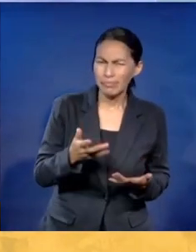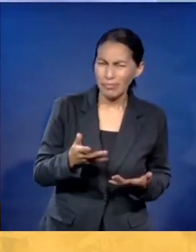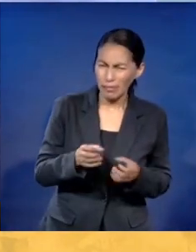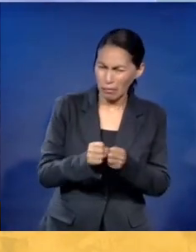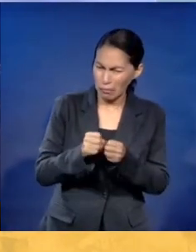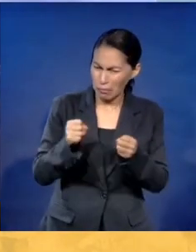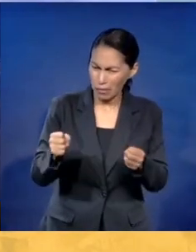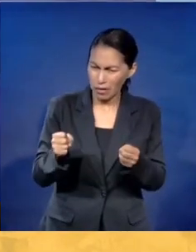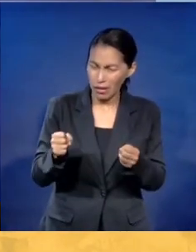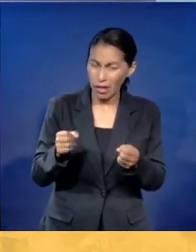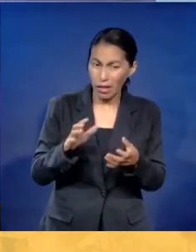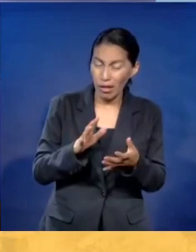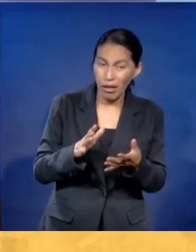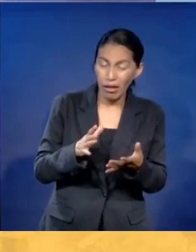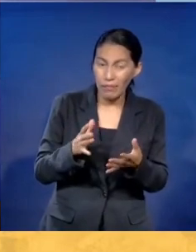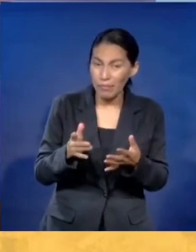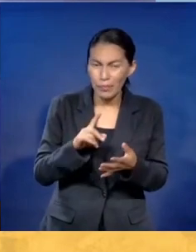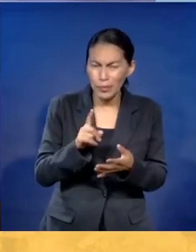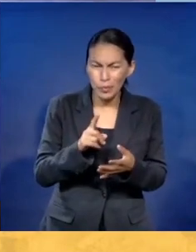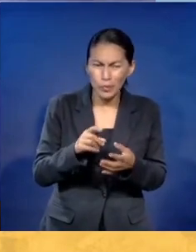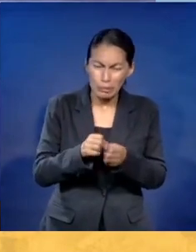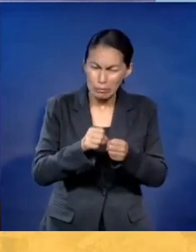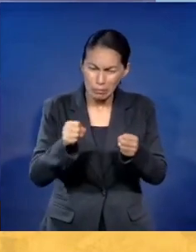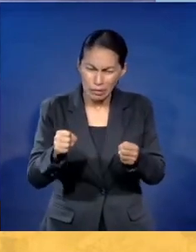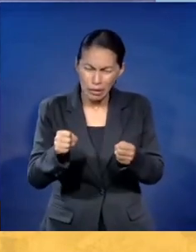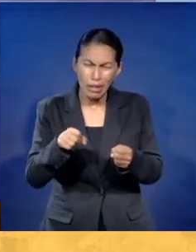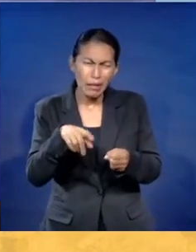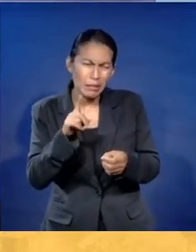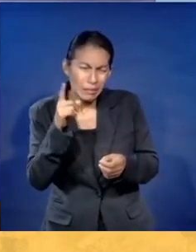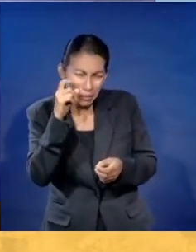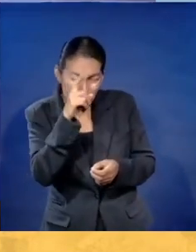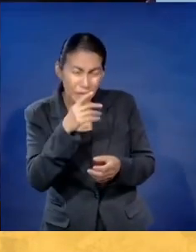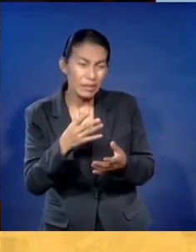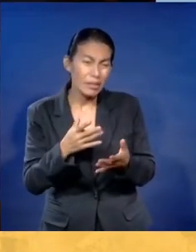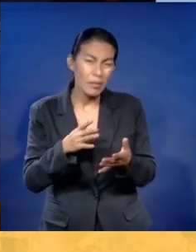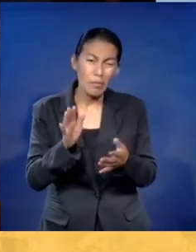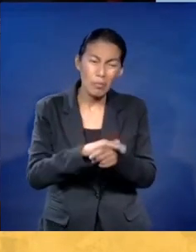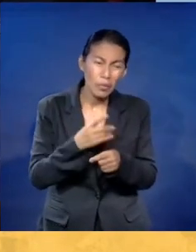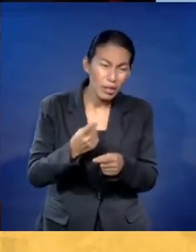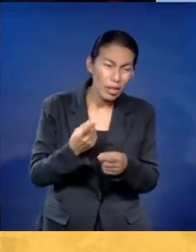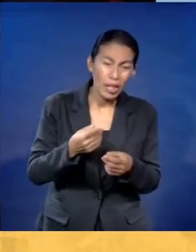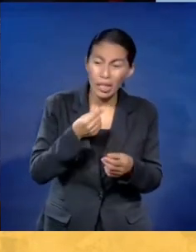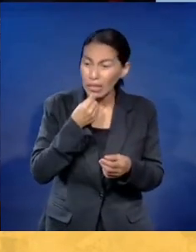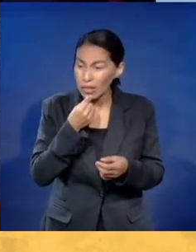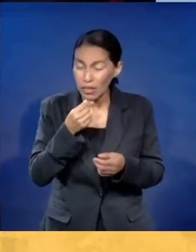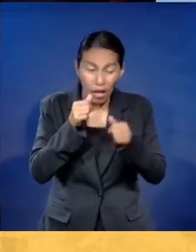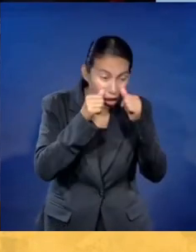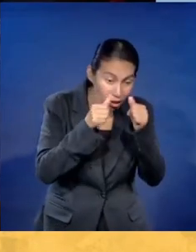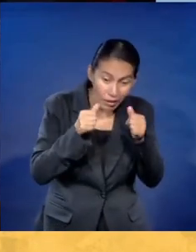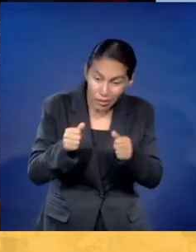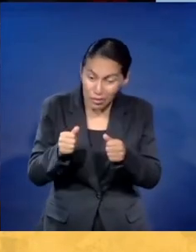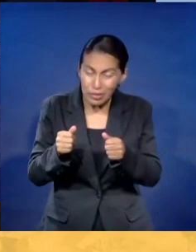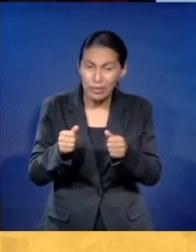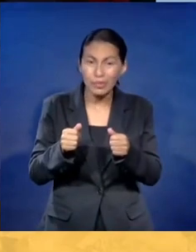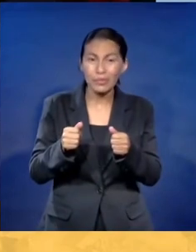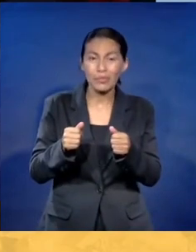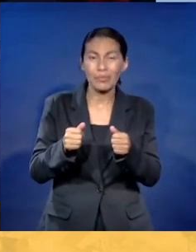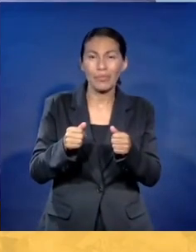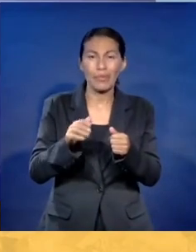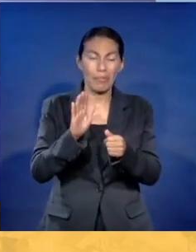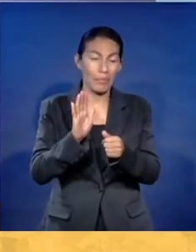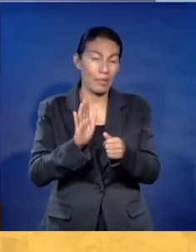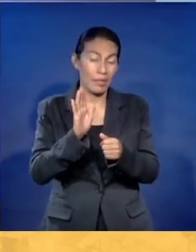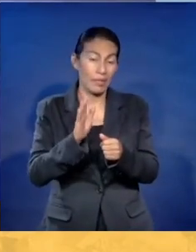porque no sienten nada y no no lo comentan con nadie se están ahogando solos y ahora llega el bebé que se supone los iba a unir y pum lo separa